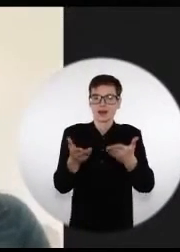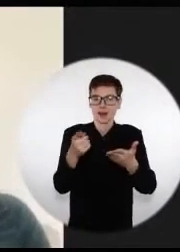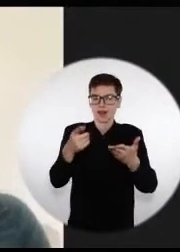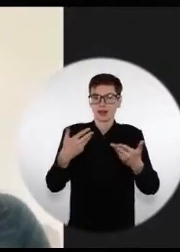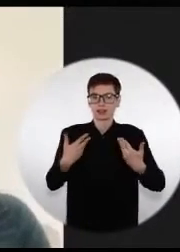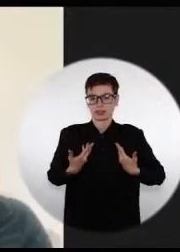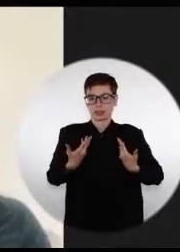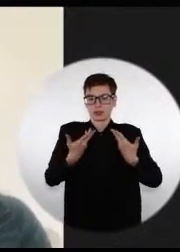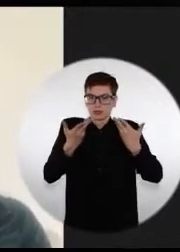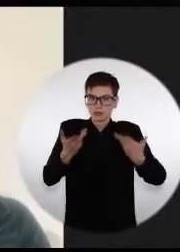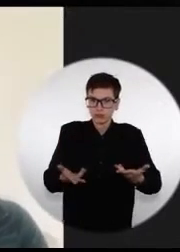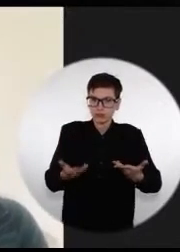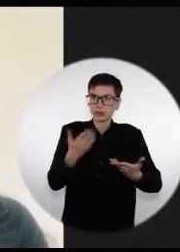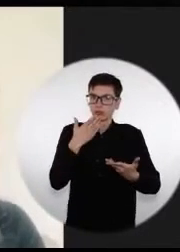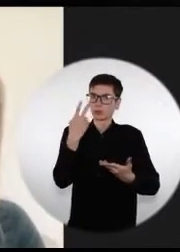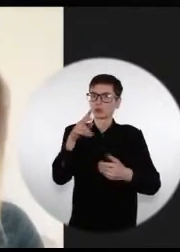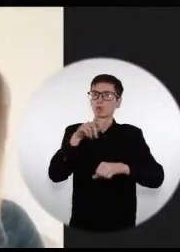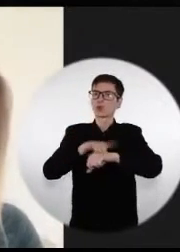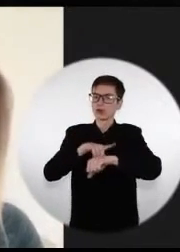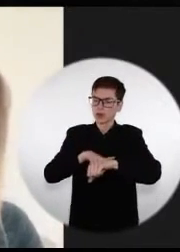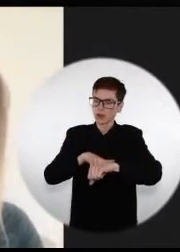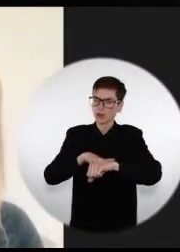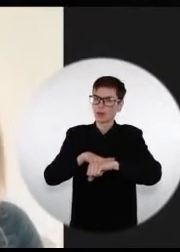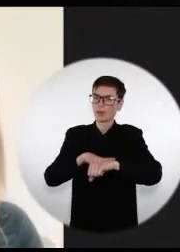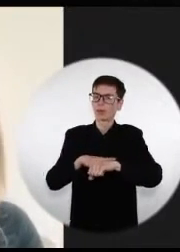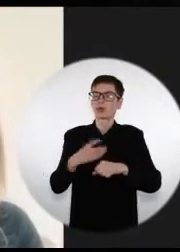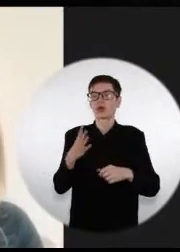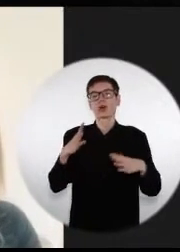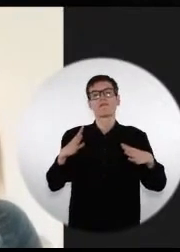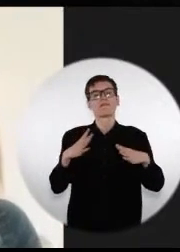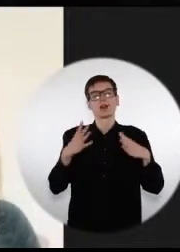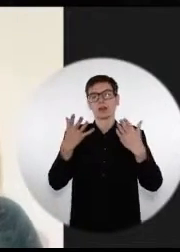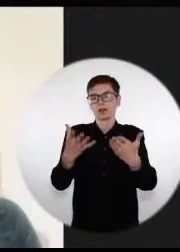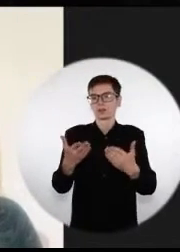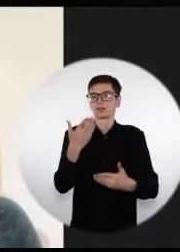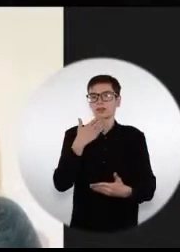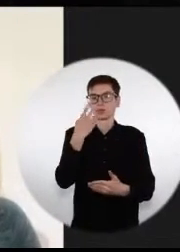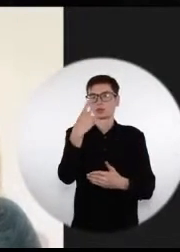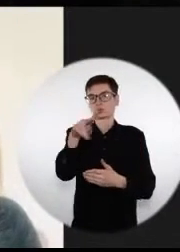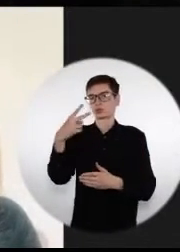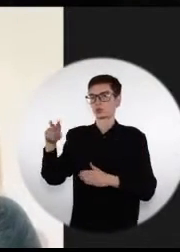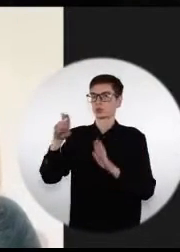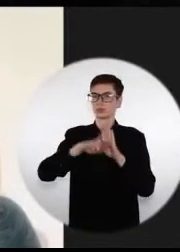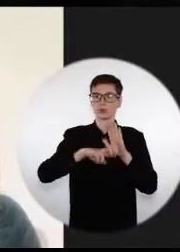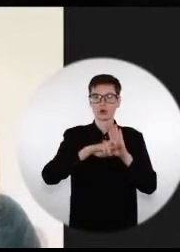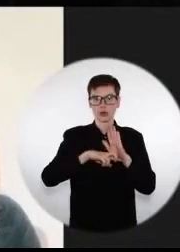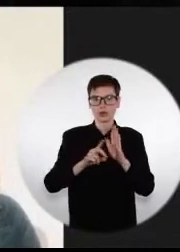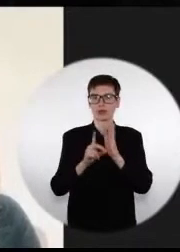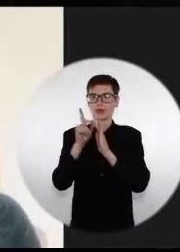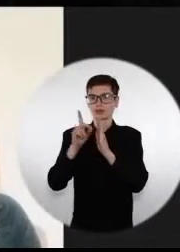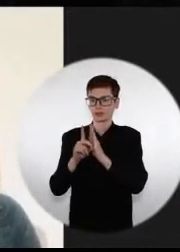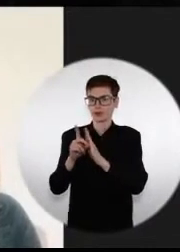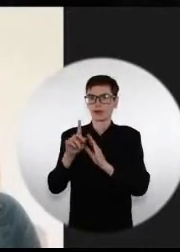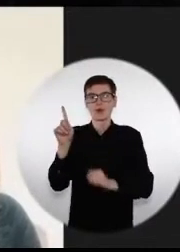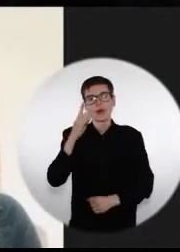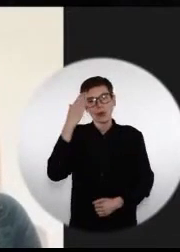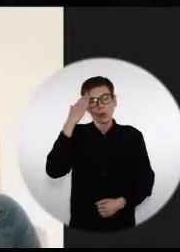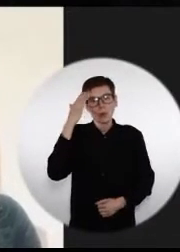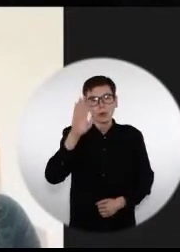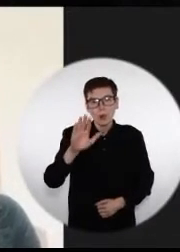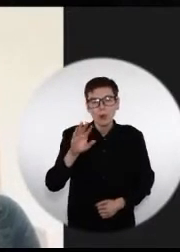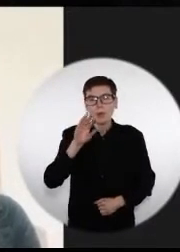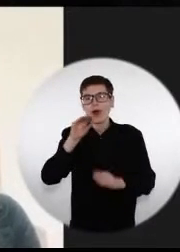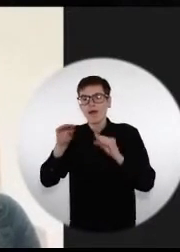bueno solamente me queda agradecerles su disposición agradecerles su tiempo